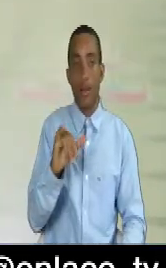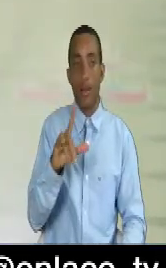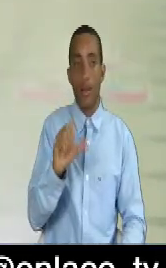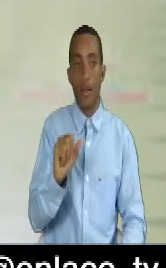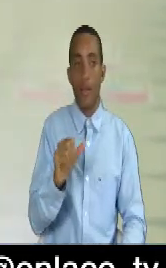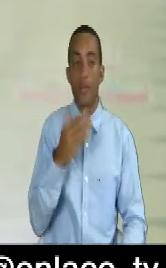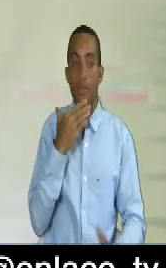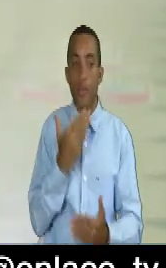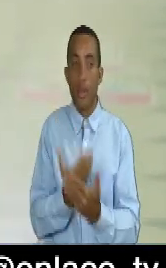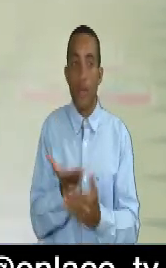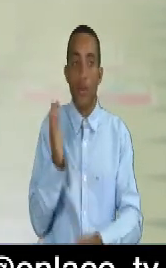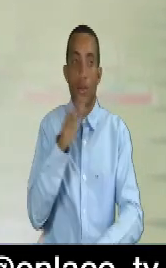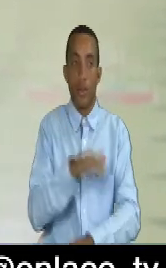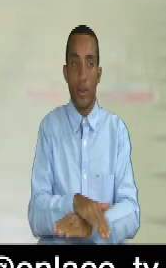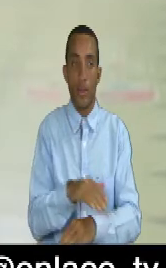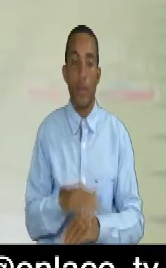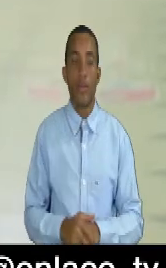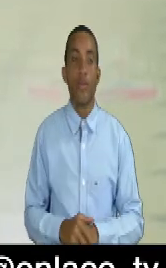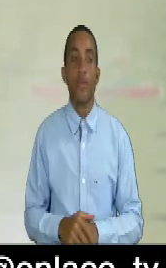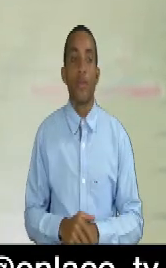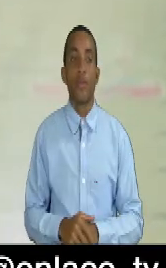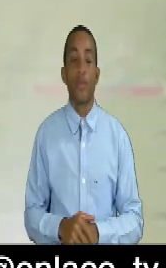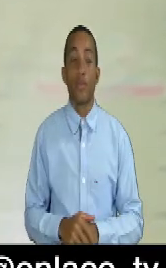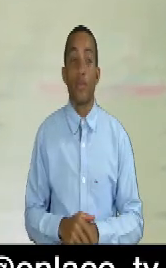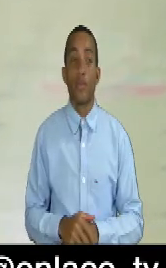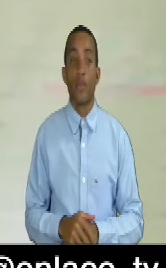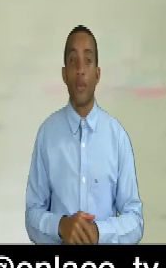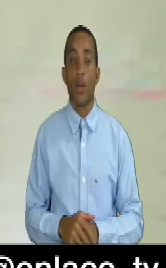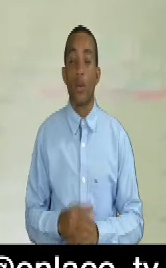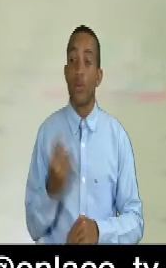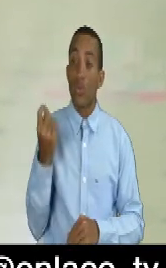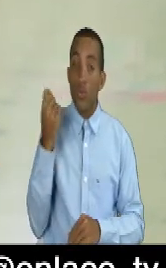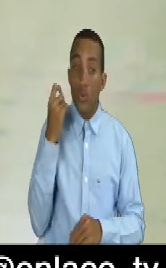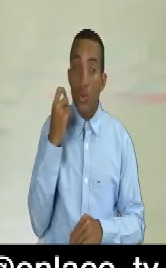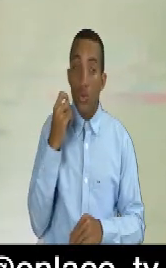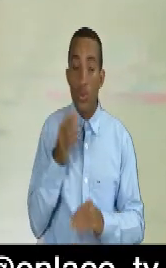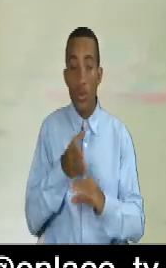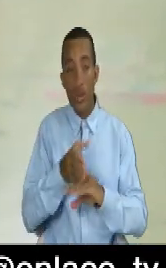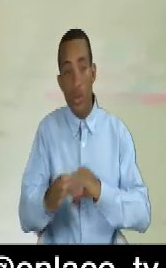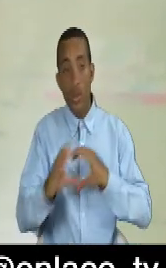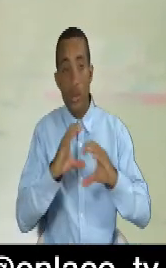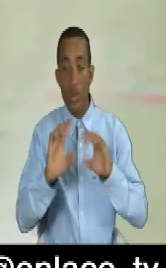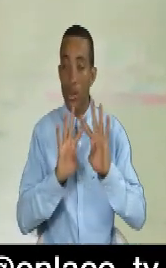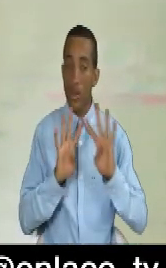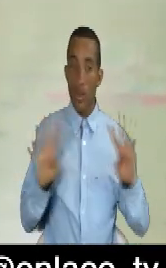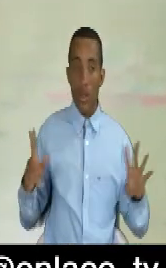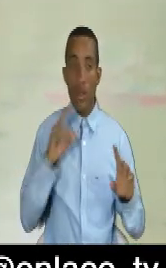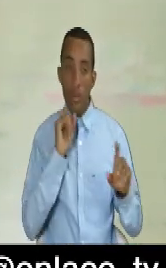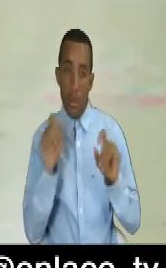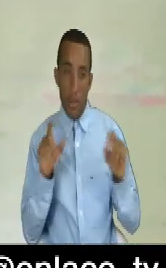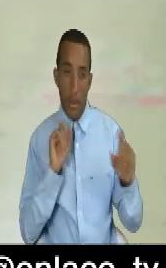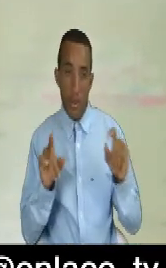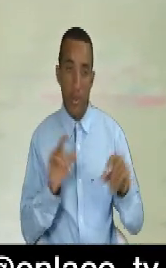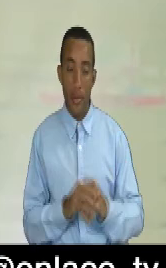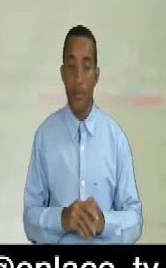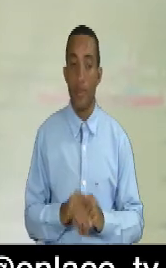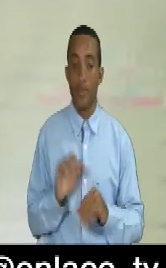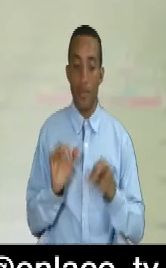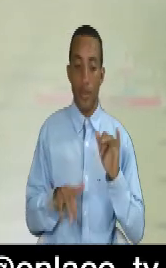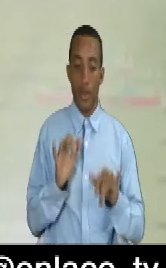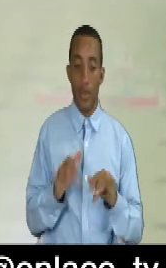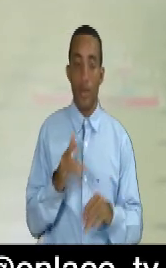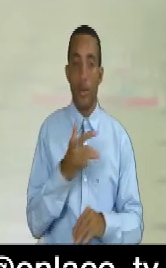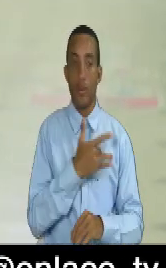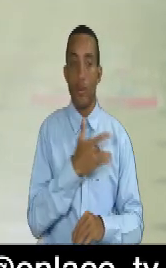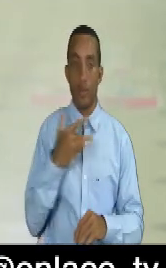Gracias, muy buenas tardes. Pues esta rueda de prensa se cumplió hace pocos minutos aquí en la sala de juntas y de ella participaron el secretario local de salud, el